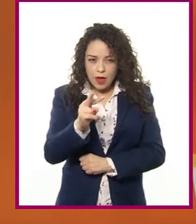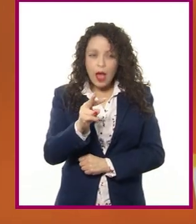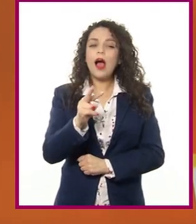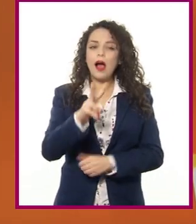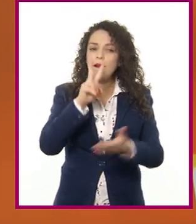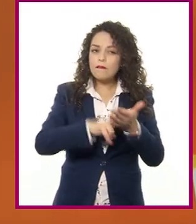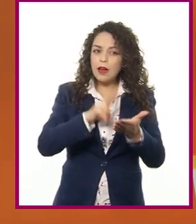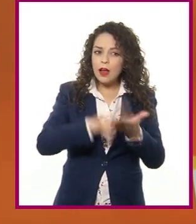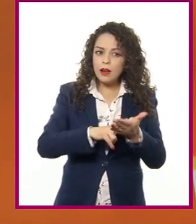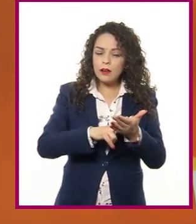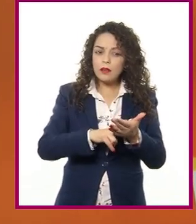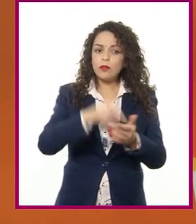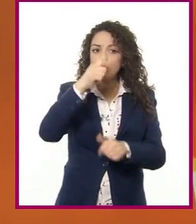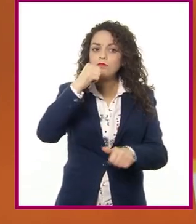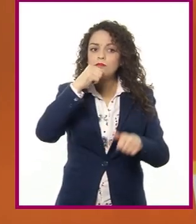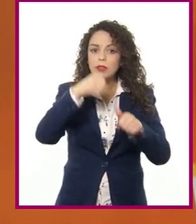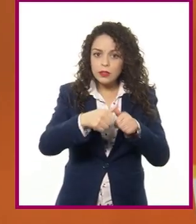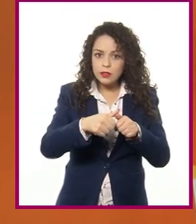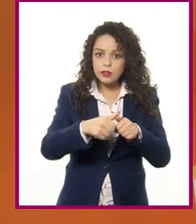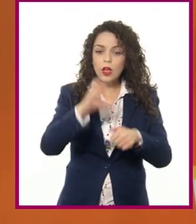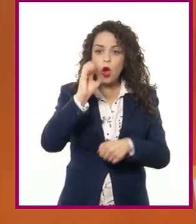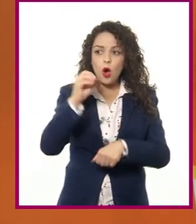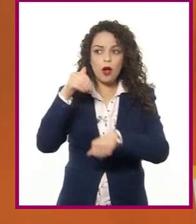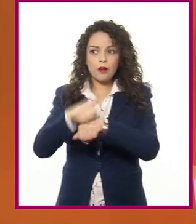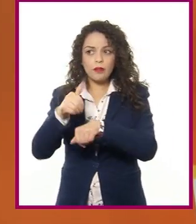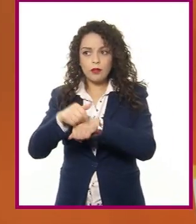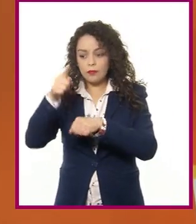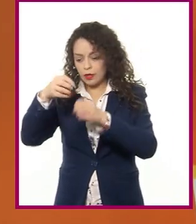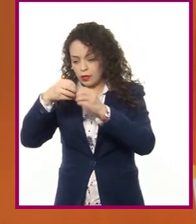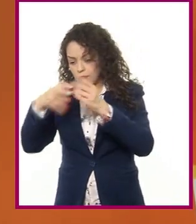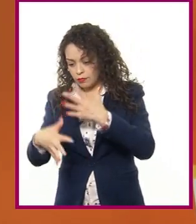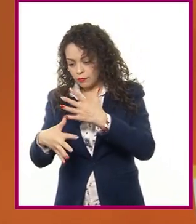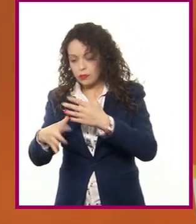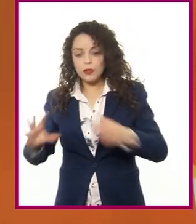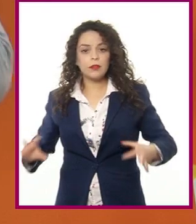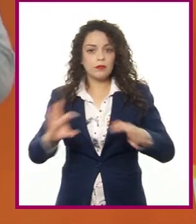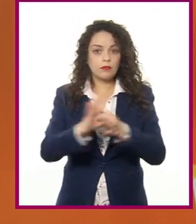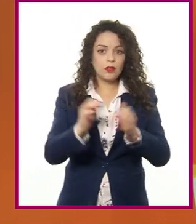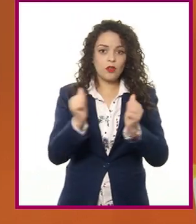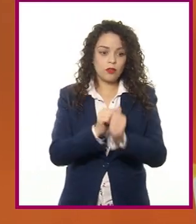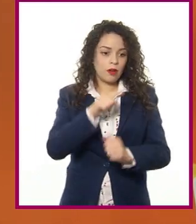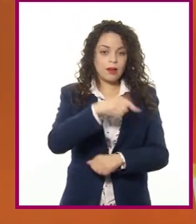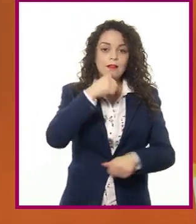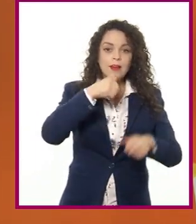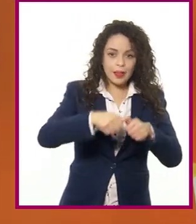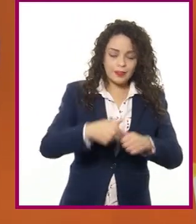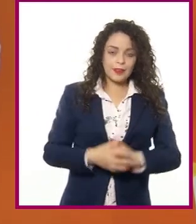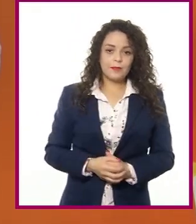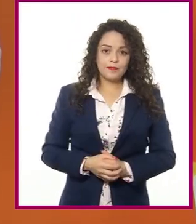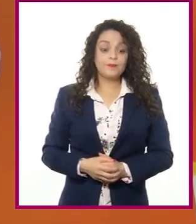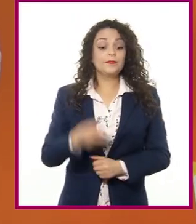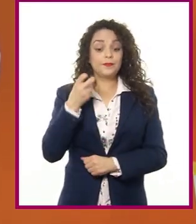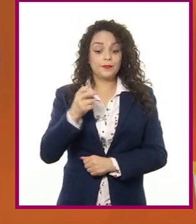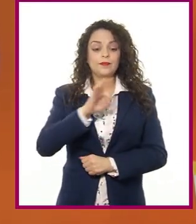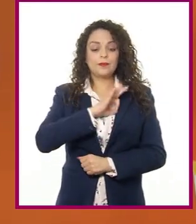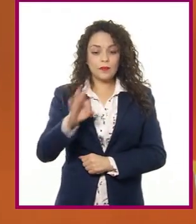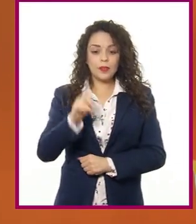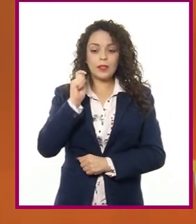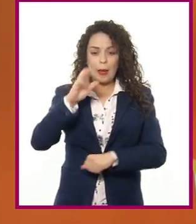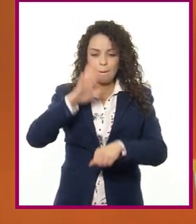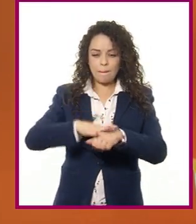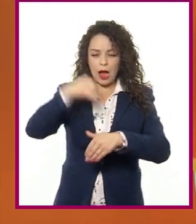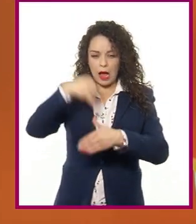valor de una de las variables o las cantidades respecto del valor de la otra. Asimismo, explorando aspectos